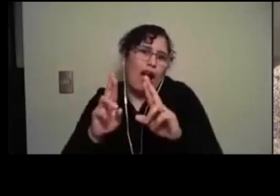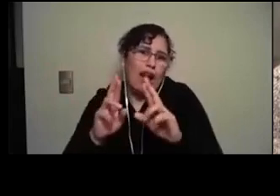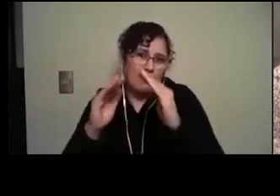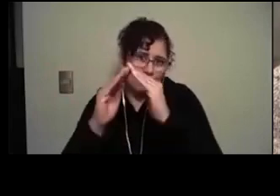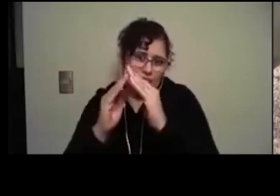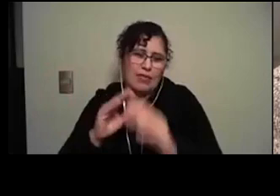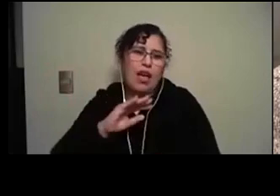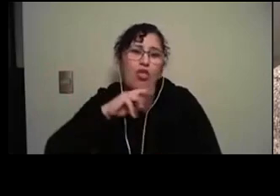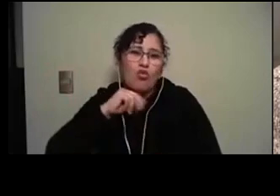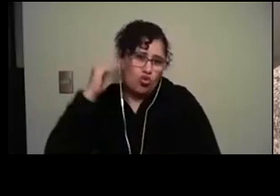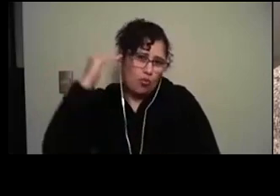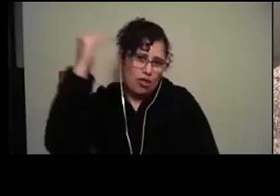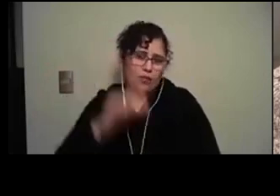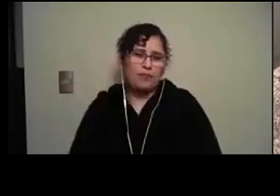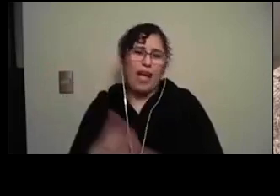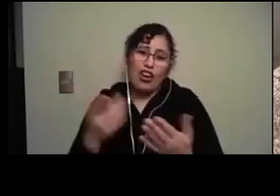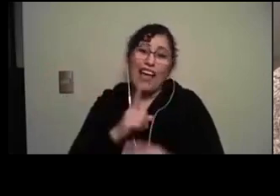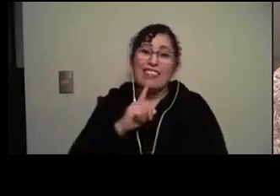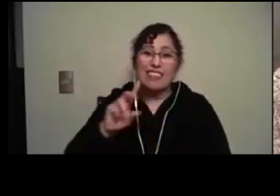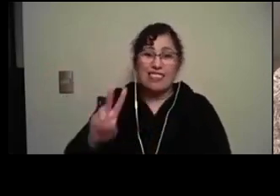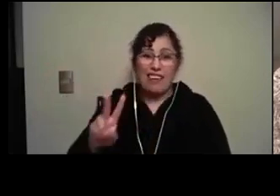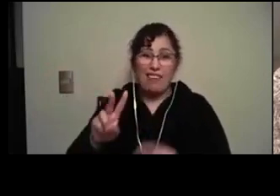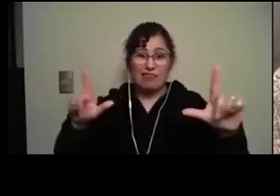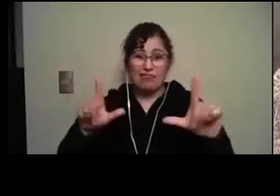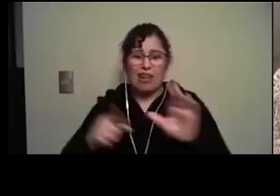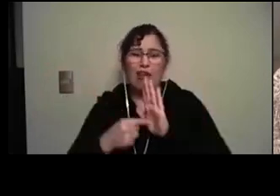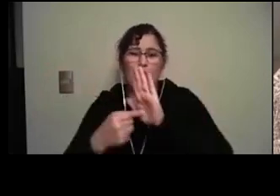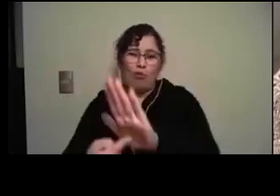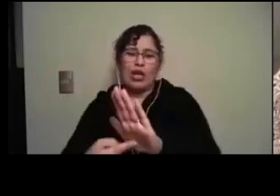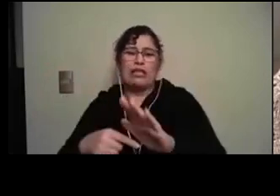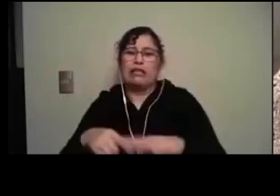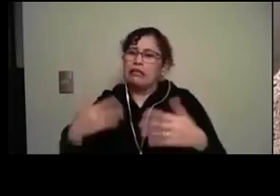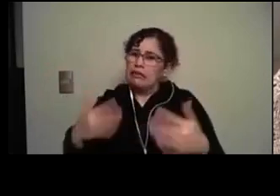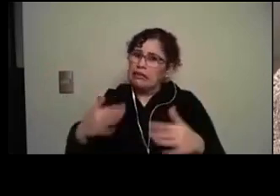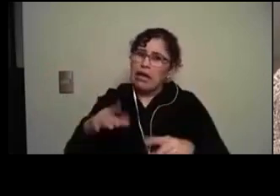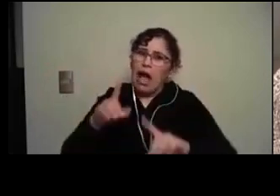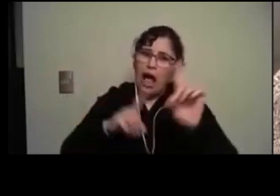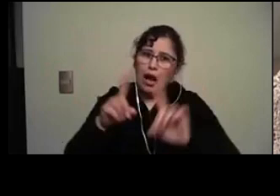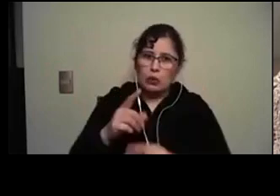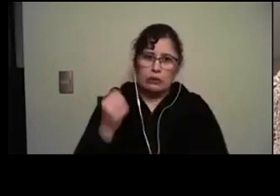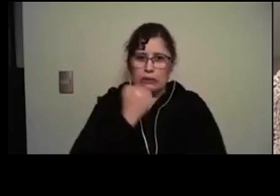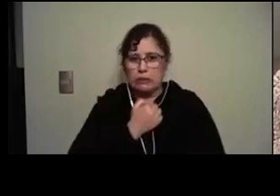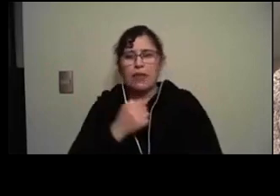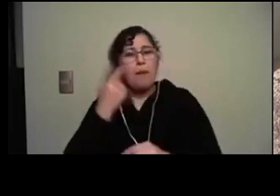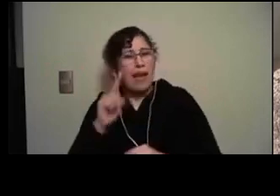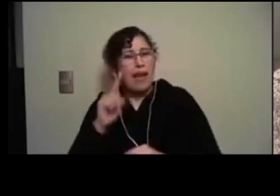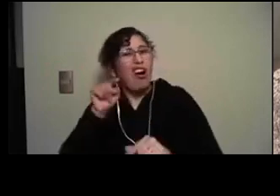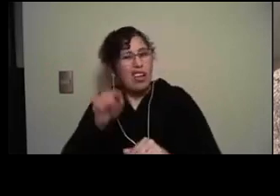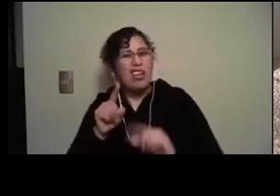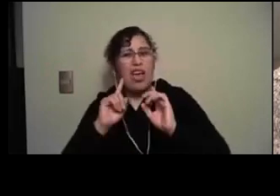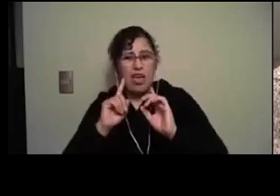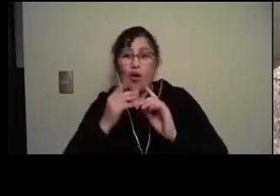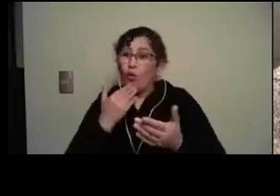siempre aparecen casos en la televisión donde no se hace lo que uno espera, ya, y eso también debe ser juzgado, ¿cierto? Y analizado,